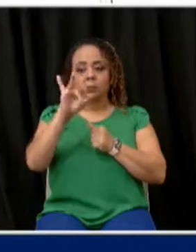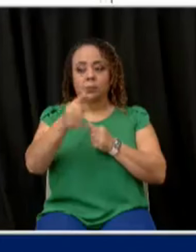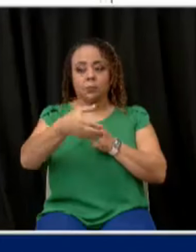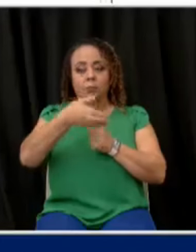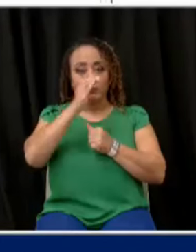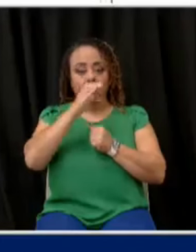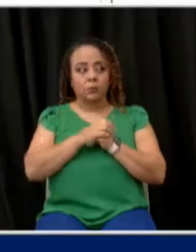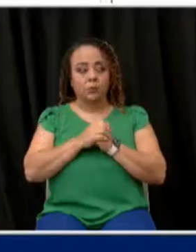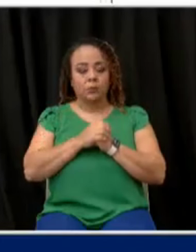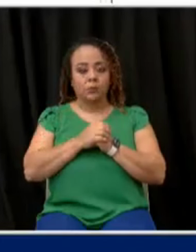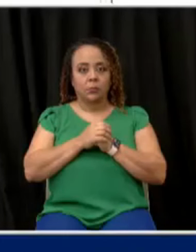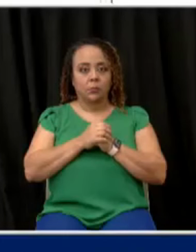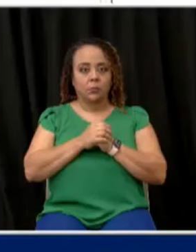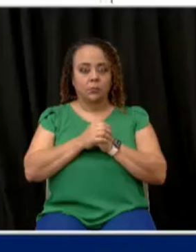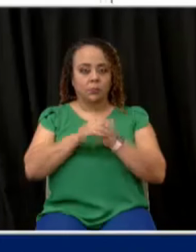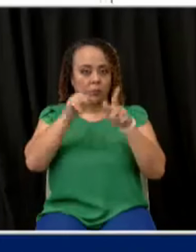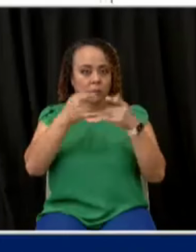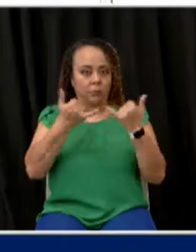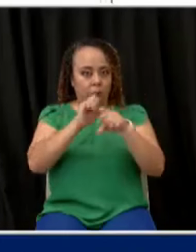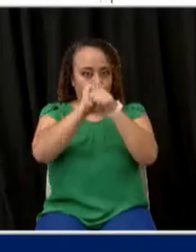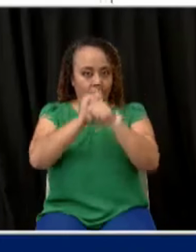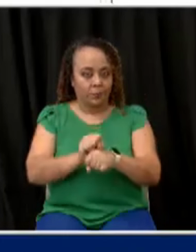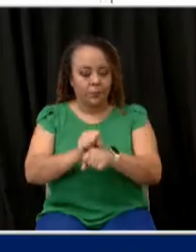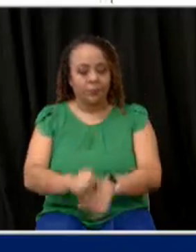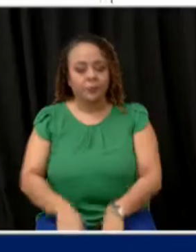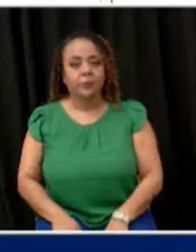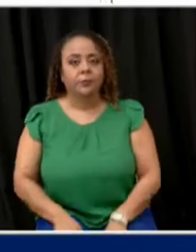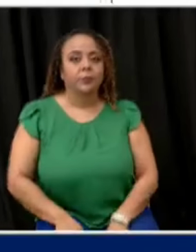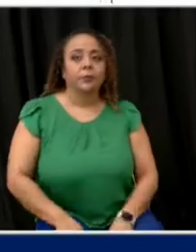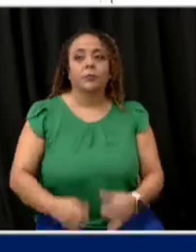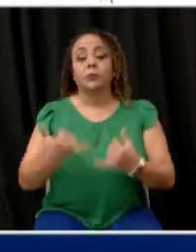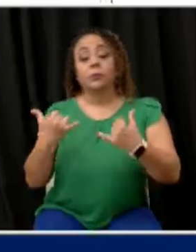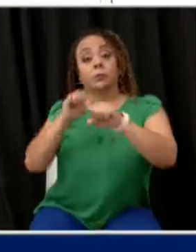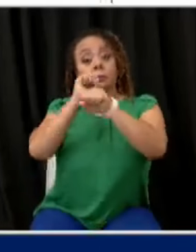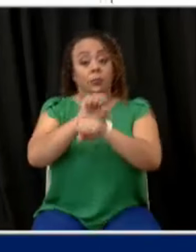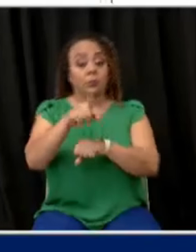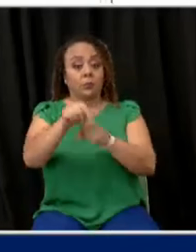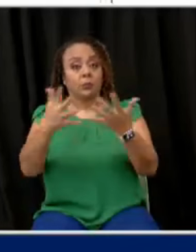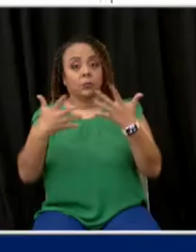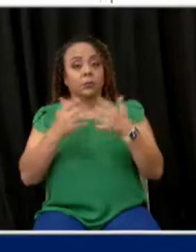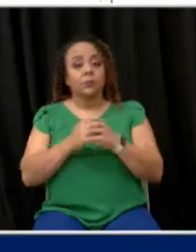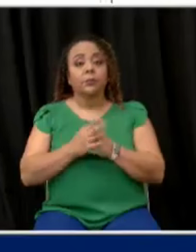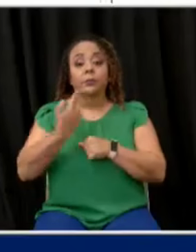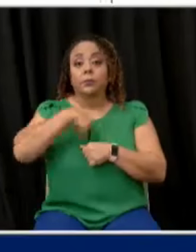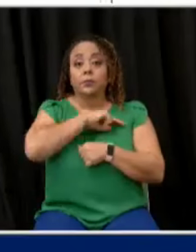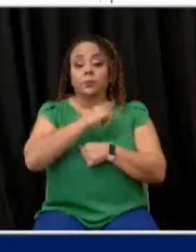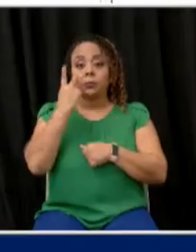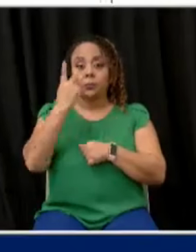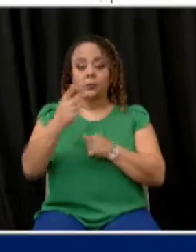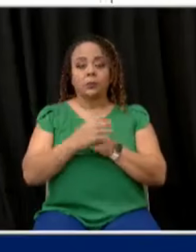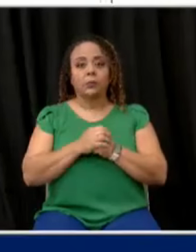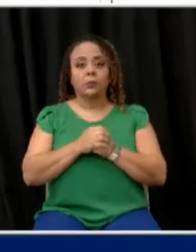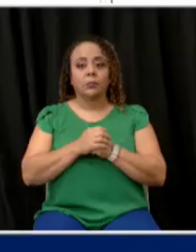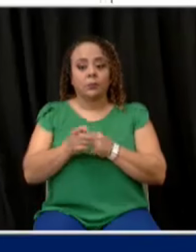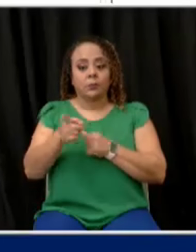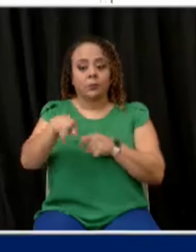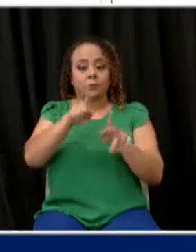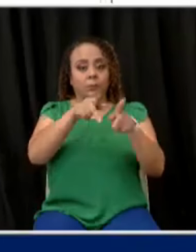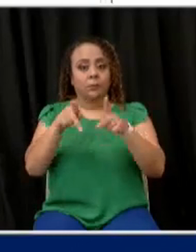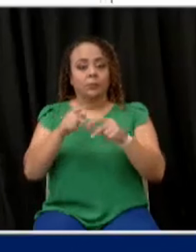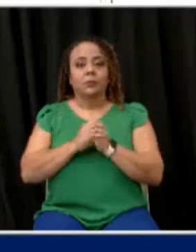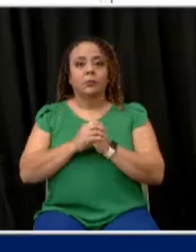hidratantes. Estamos hablando de gente aclimatada ya, de gente que ya están acostumbrados a estos ambientes. Nosotros vemos que estas